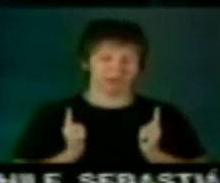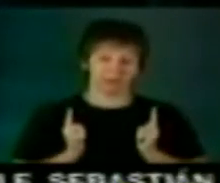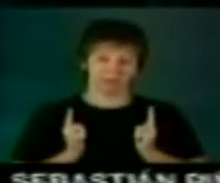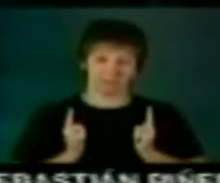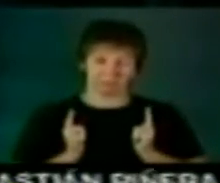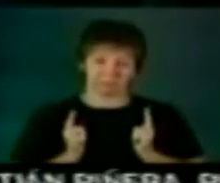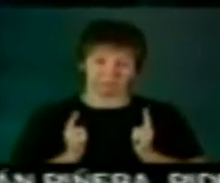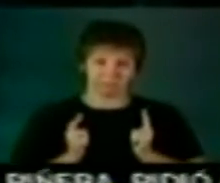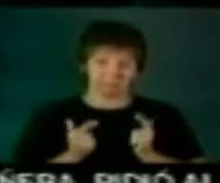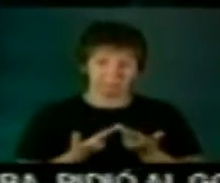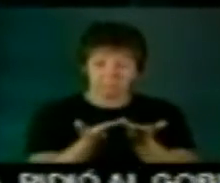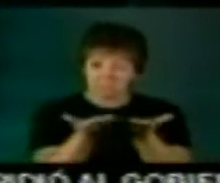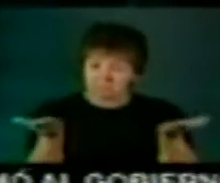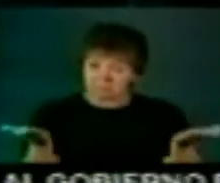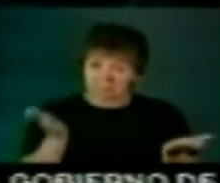Compatriotas,